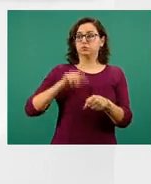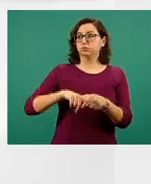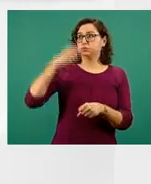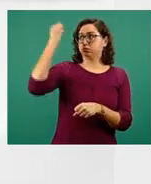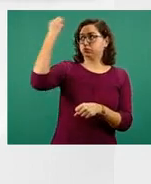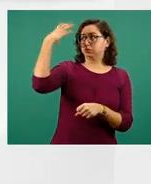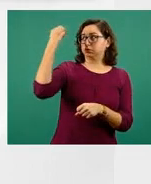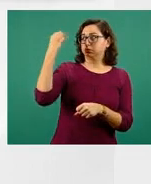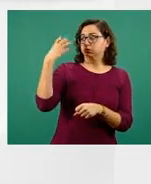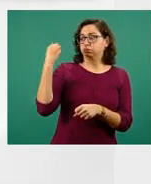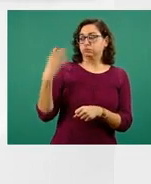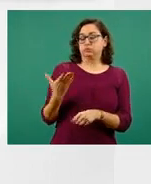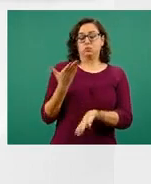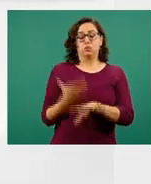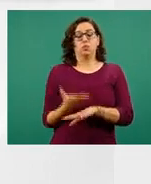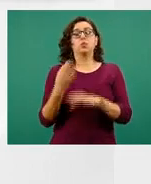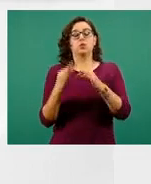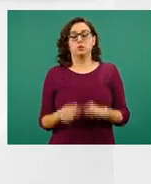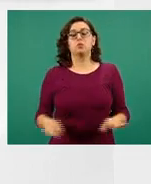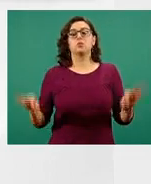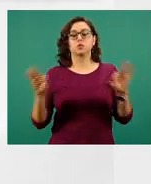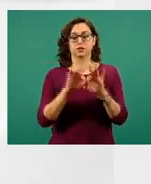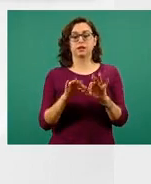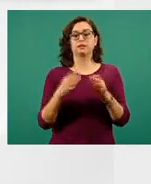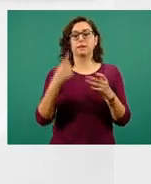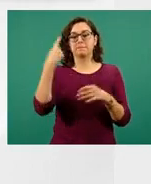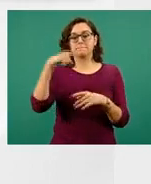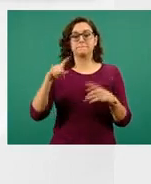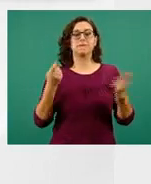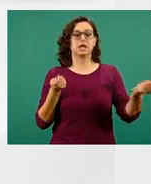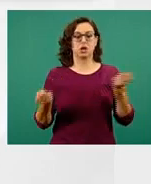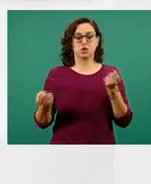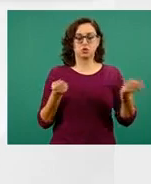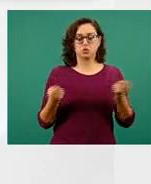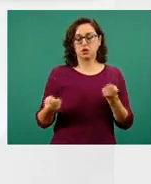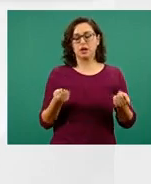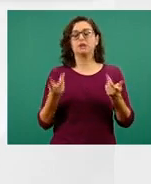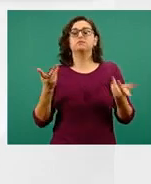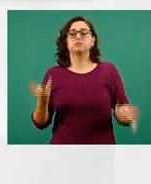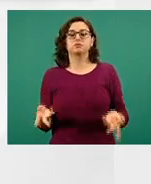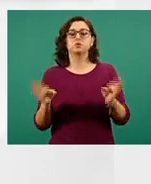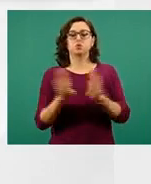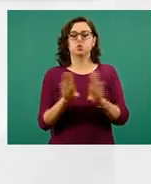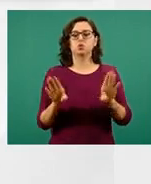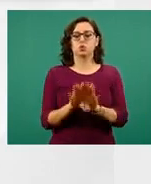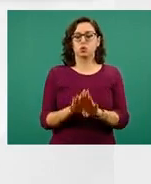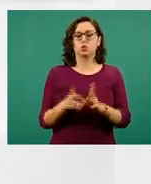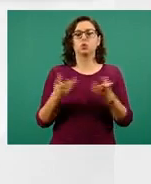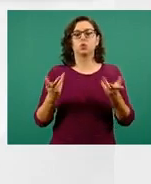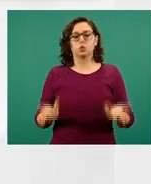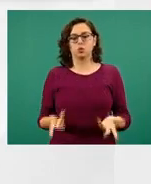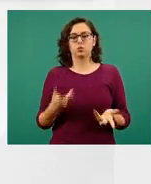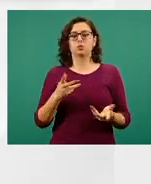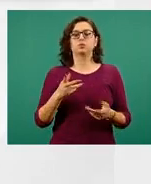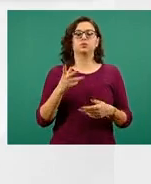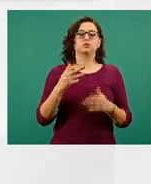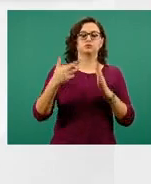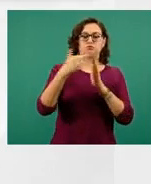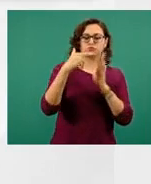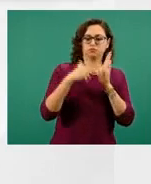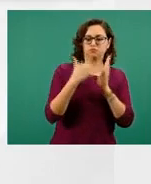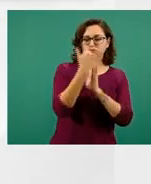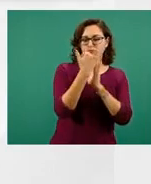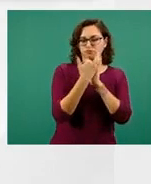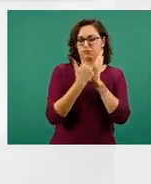gran referente y una gran importancia para el Estado. Se implementaron acciones para el control y seguimiento de los casos y por